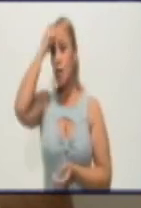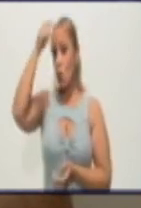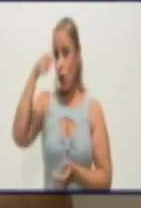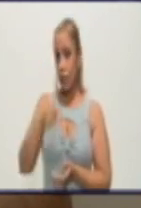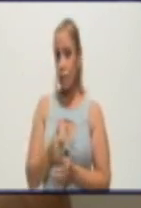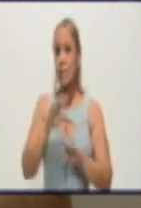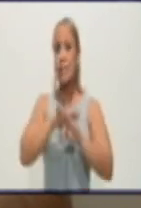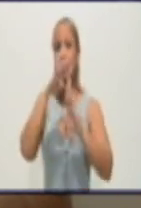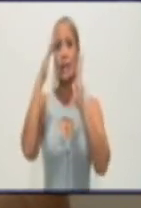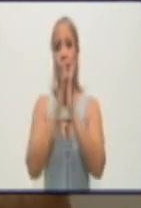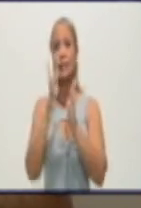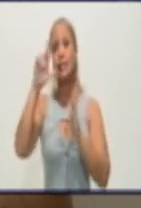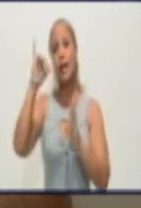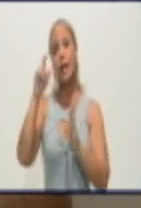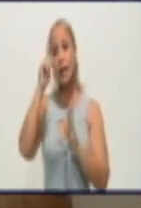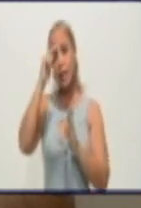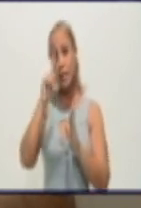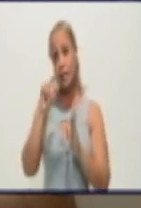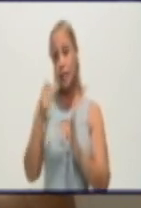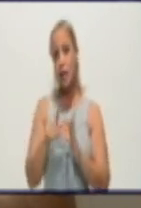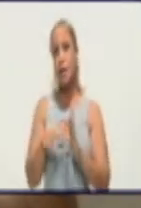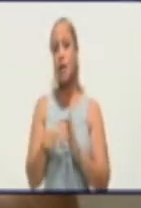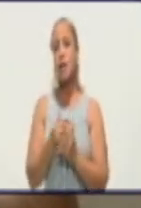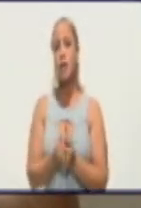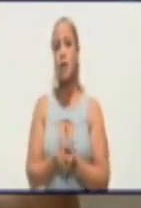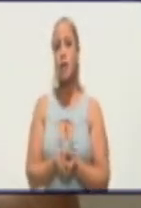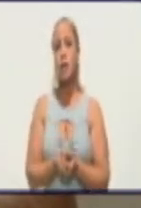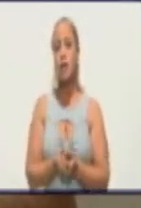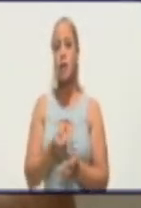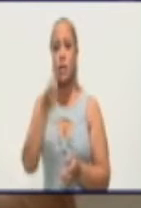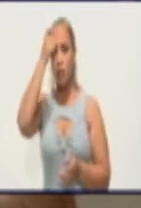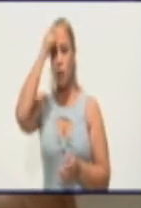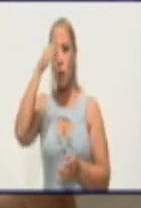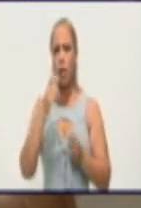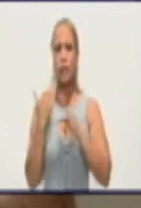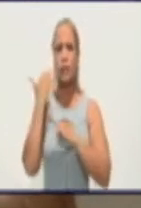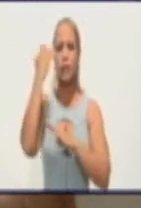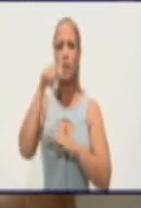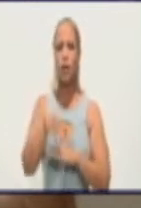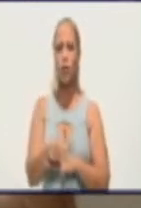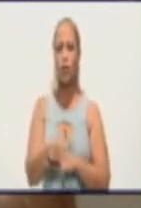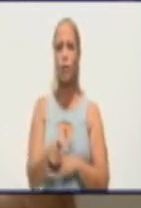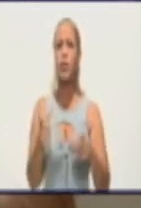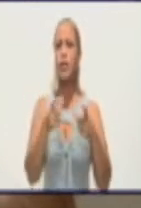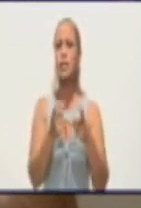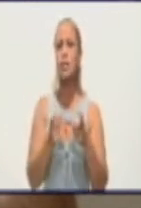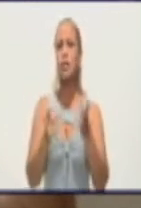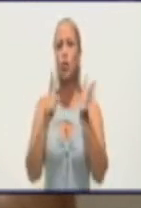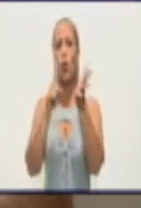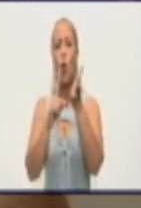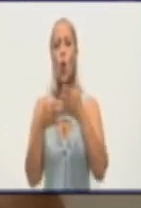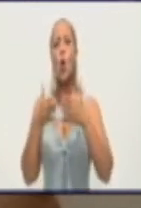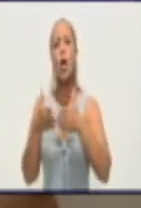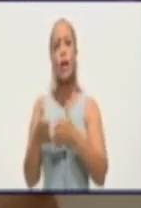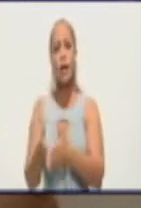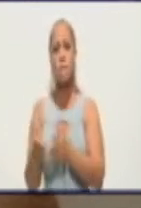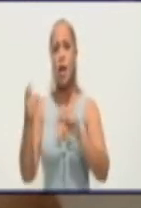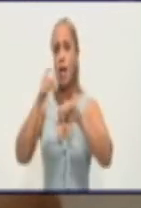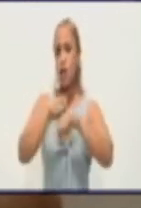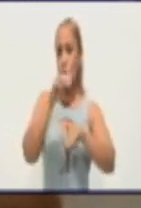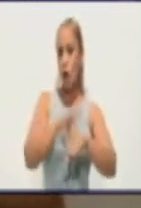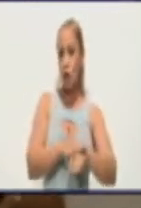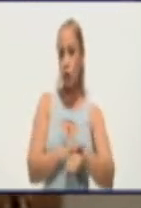iguana bandas de siles manzanillo circuito grande río cauto k llama